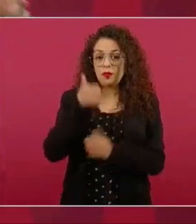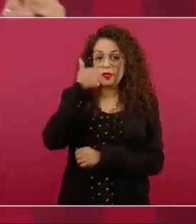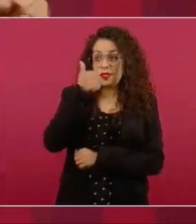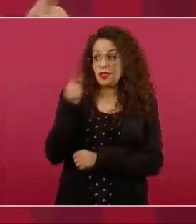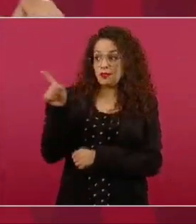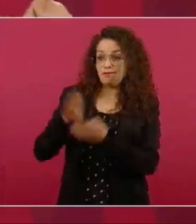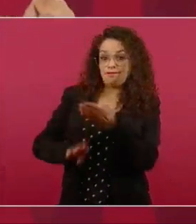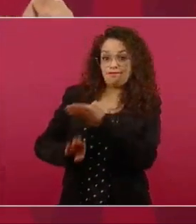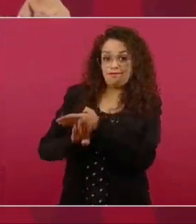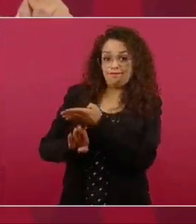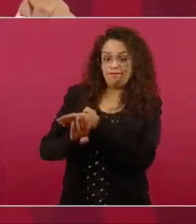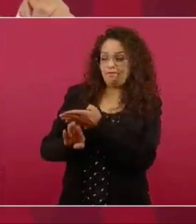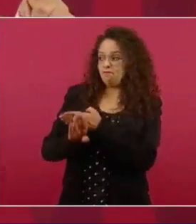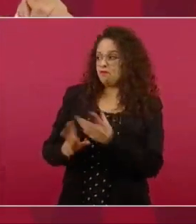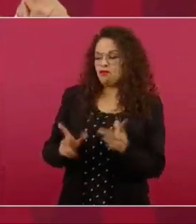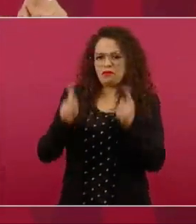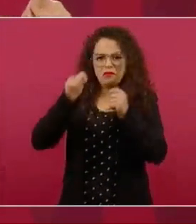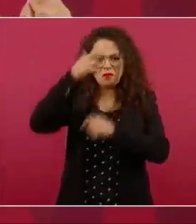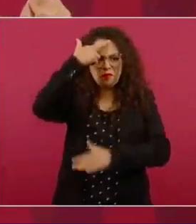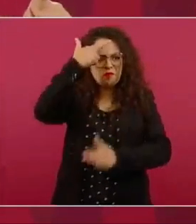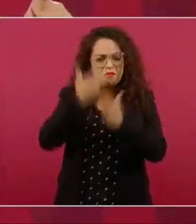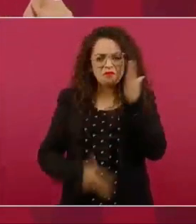violando la ley,